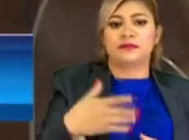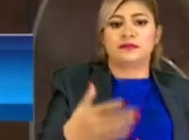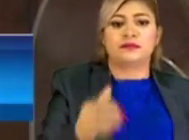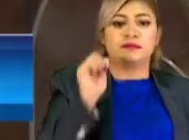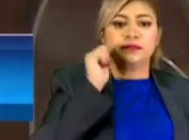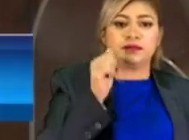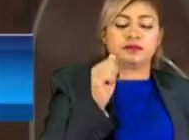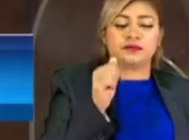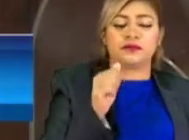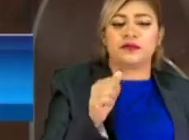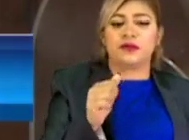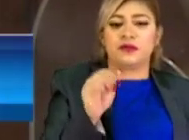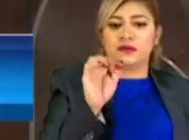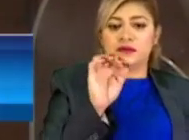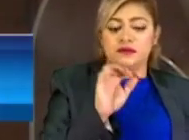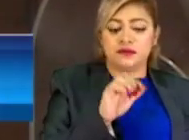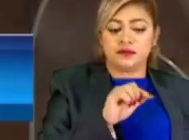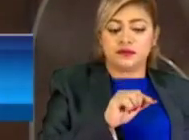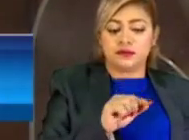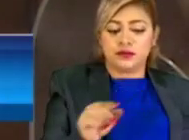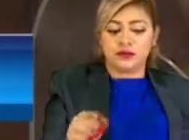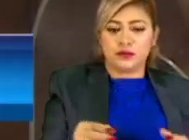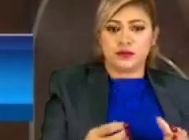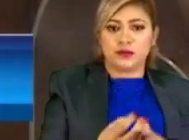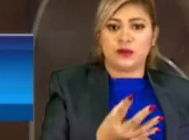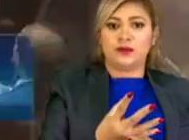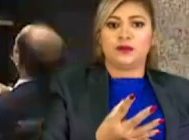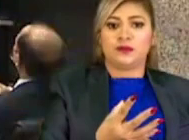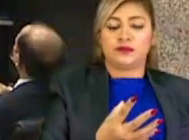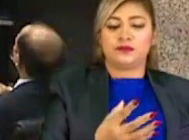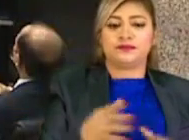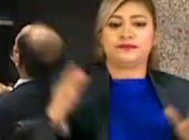5 mujeres entre sus 9 miembros.